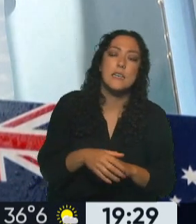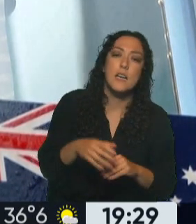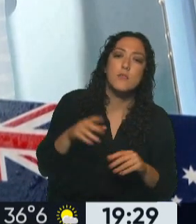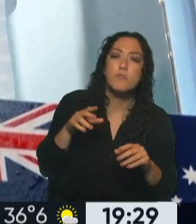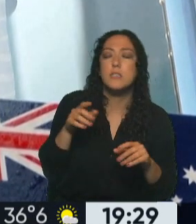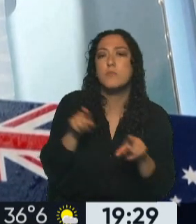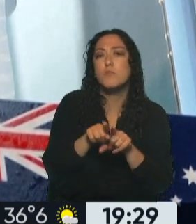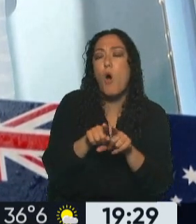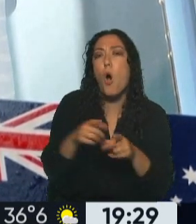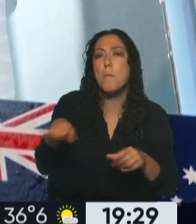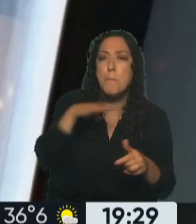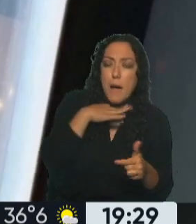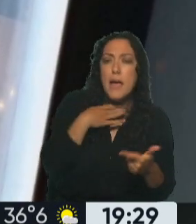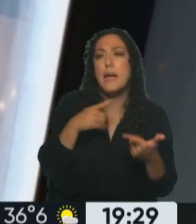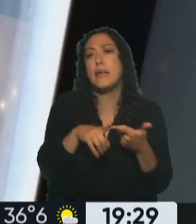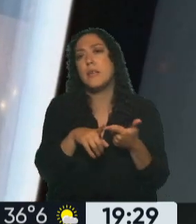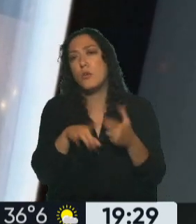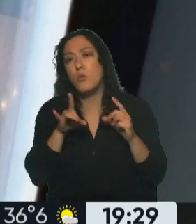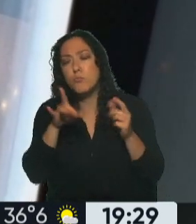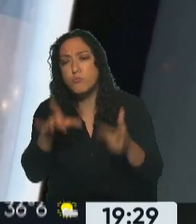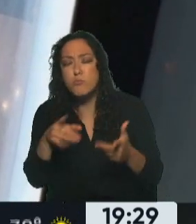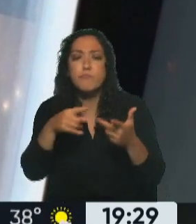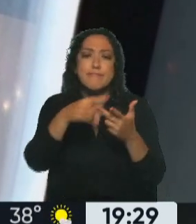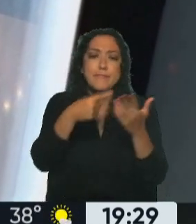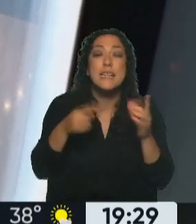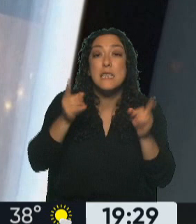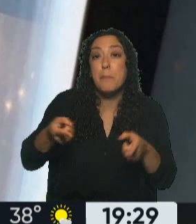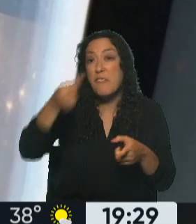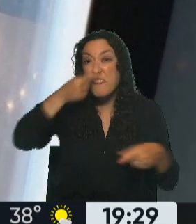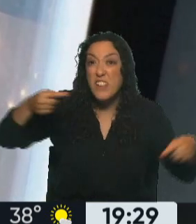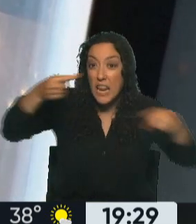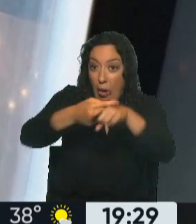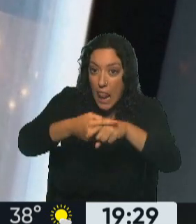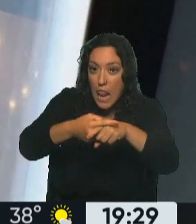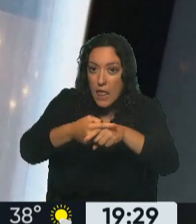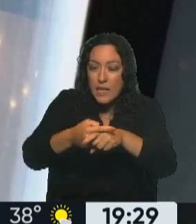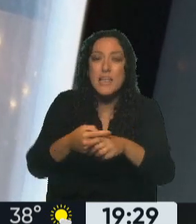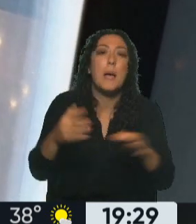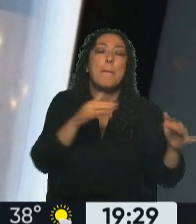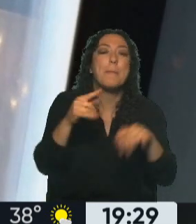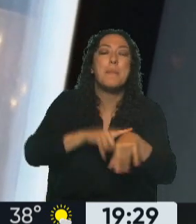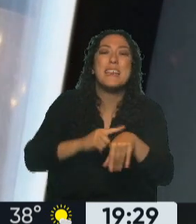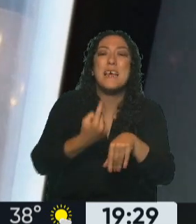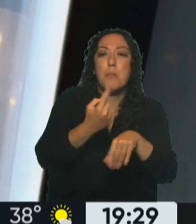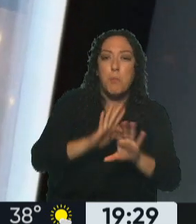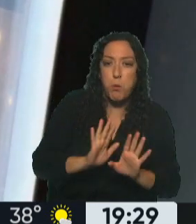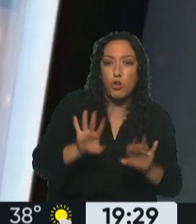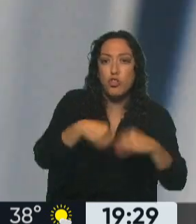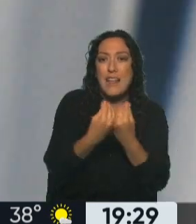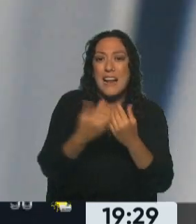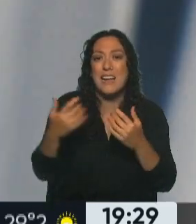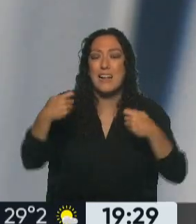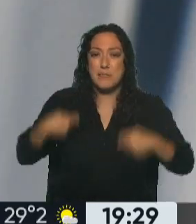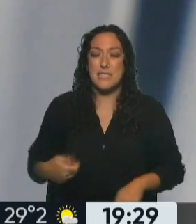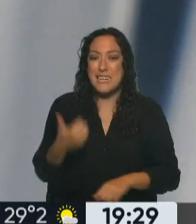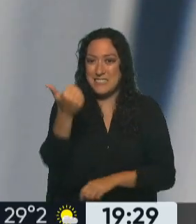Sí, inclusive de la final. Pero son las que utilizó en el primer tiempo. La de la final es como la más... Fueron seis.